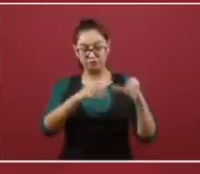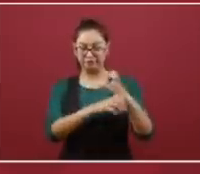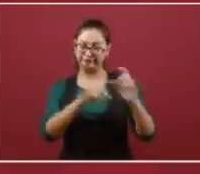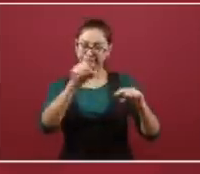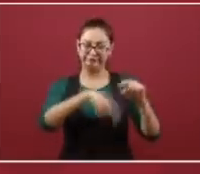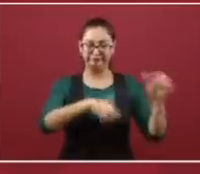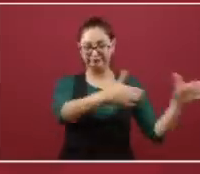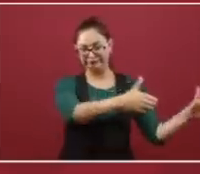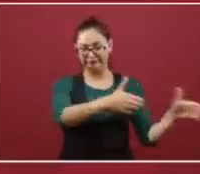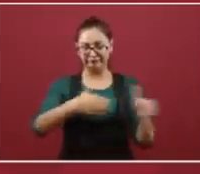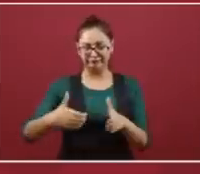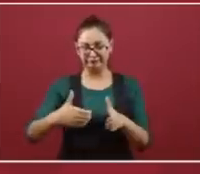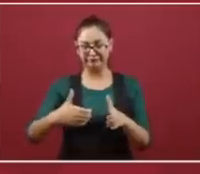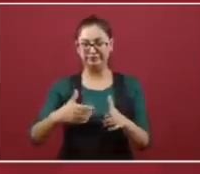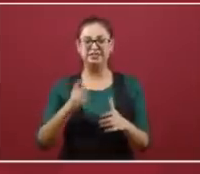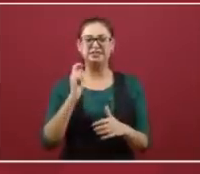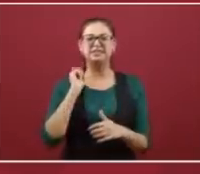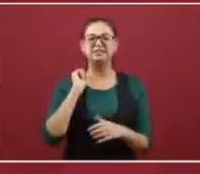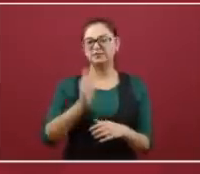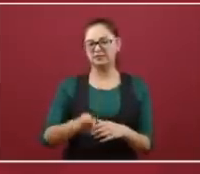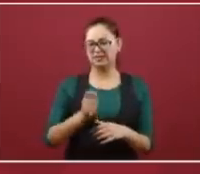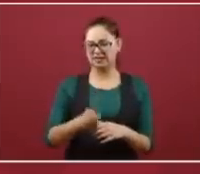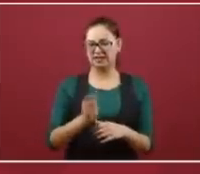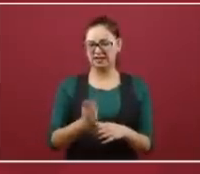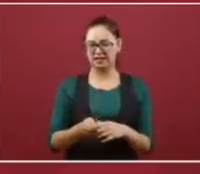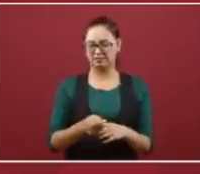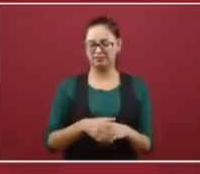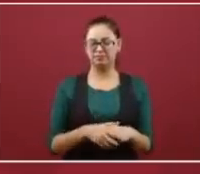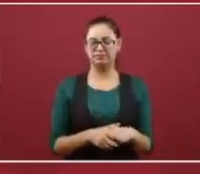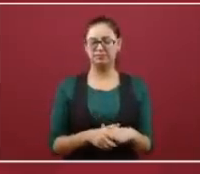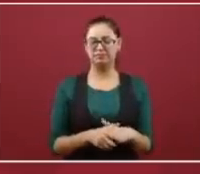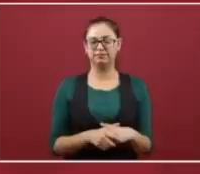qué consiste en